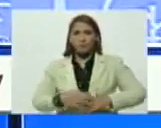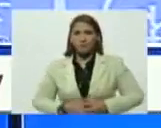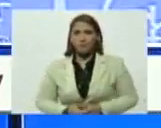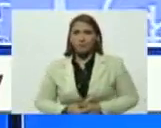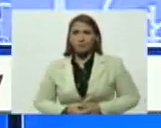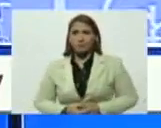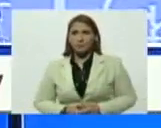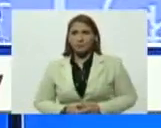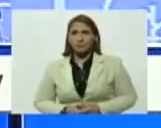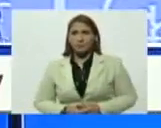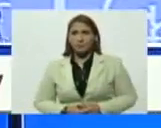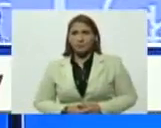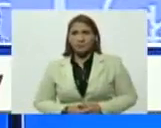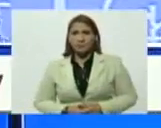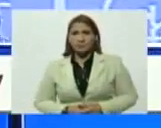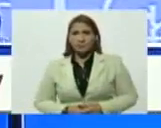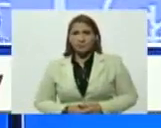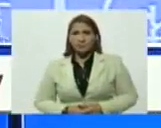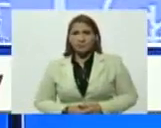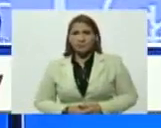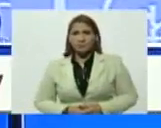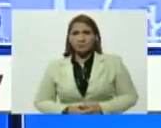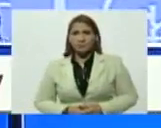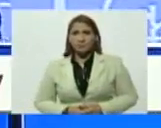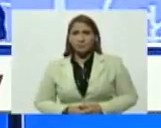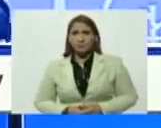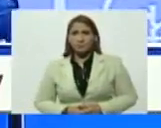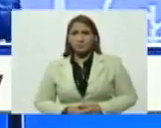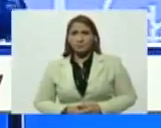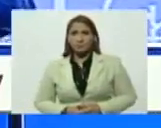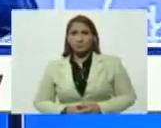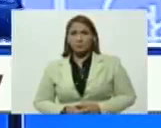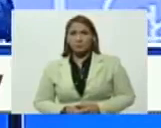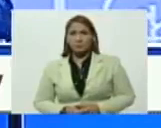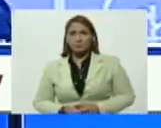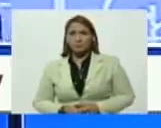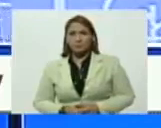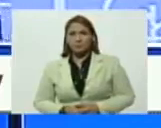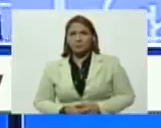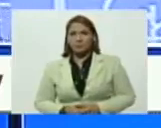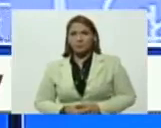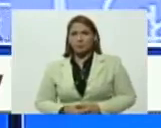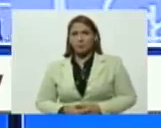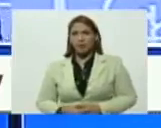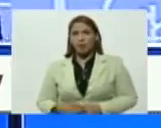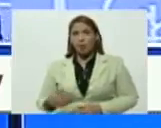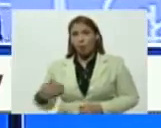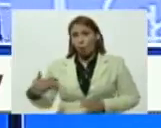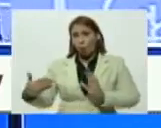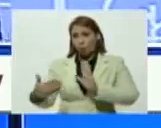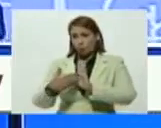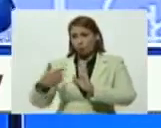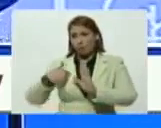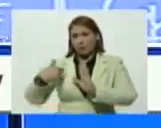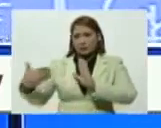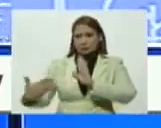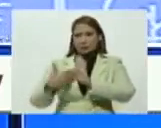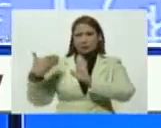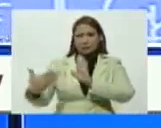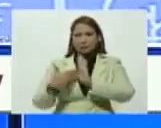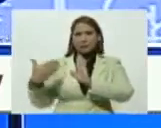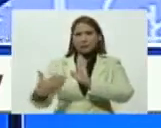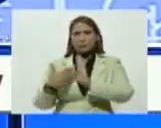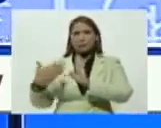dándole el poder, porque sobre mí, Ana, hay ataques todos los días, brutales, en los